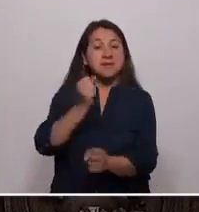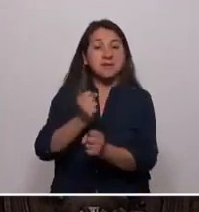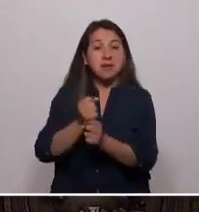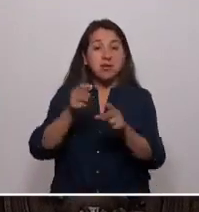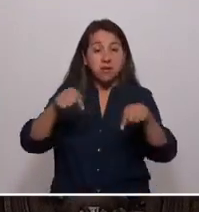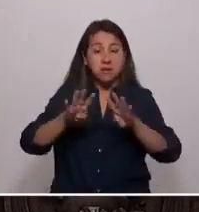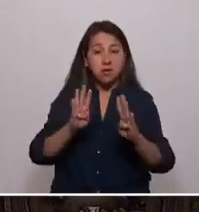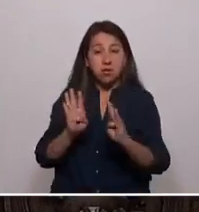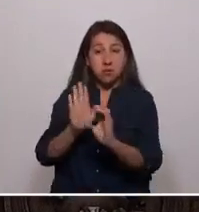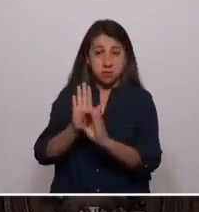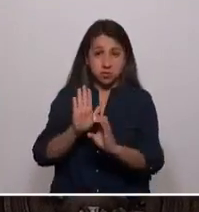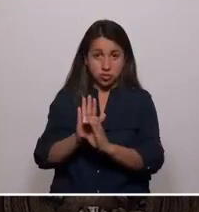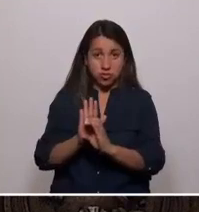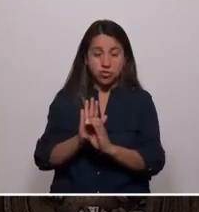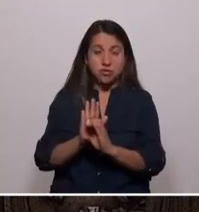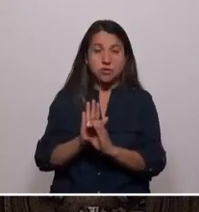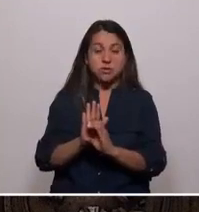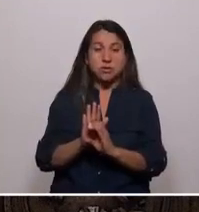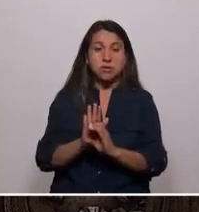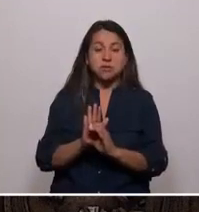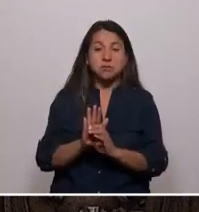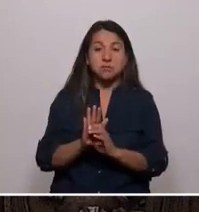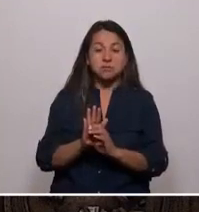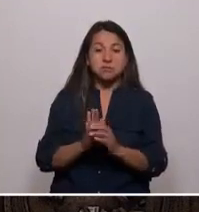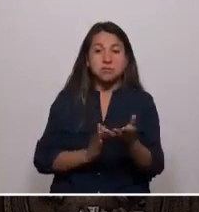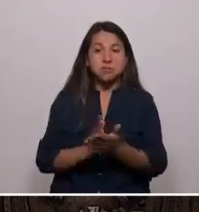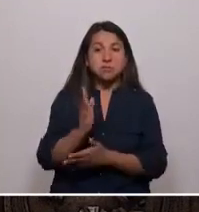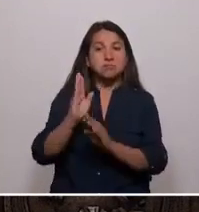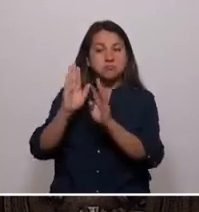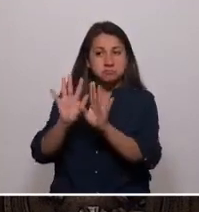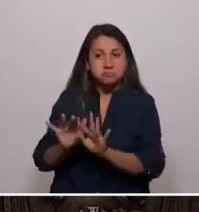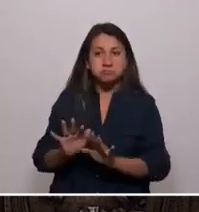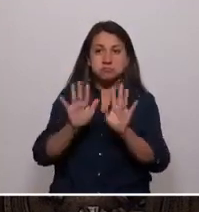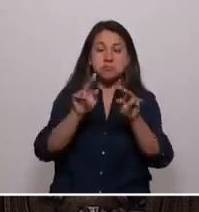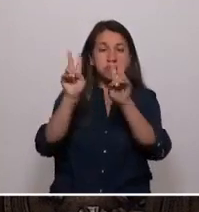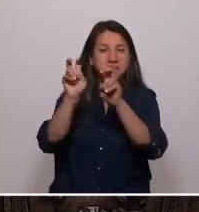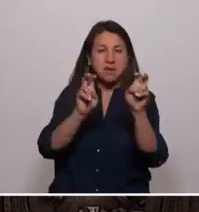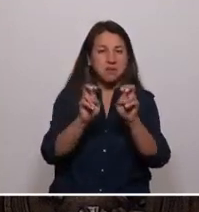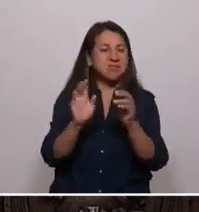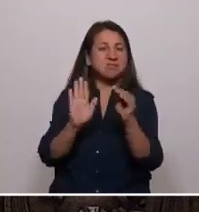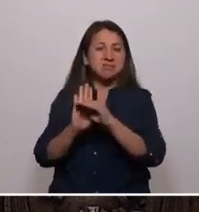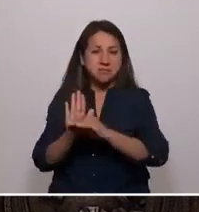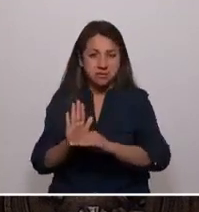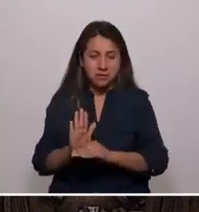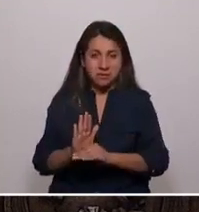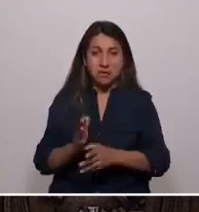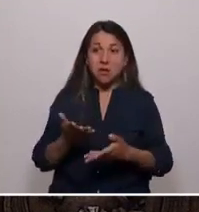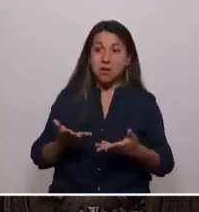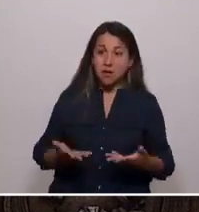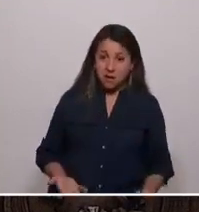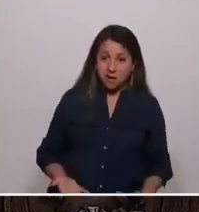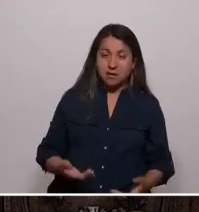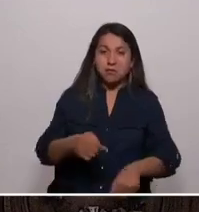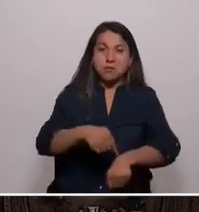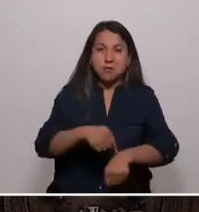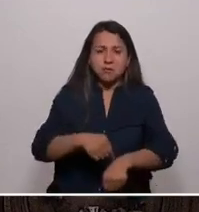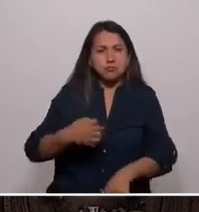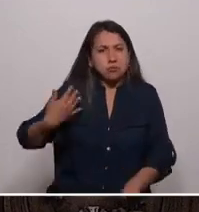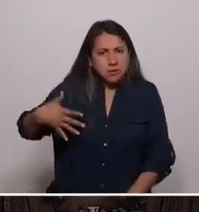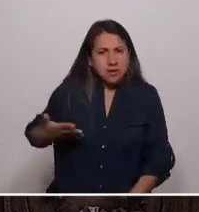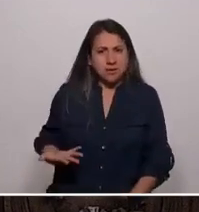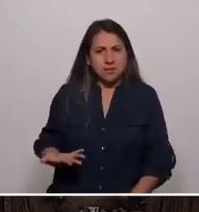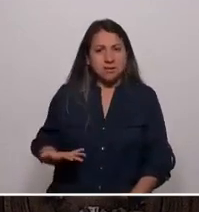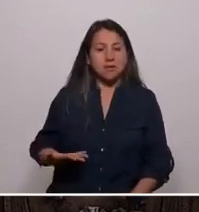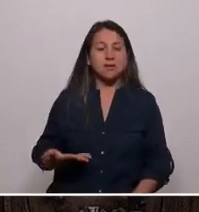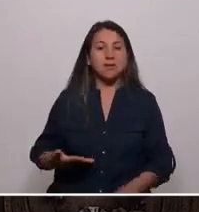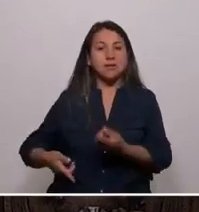convención constitucional de contenido, tengo la certeza que nos encontramos ante un momento histórico y